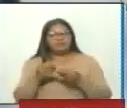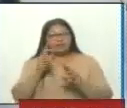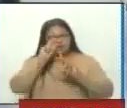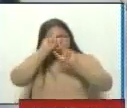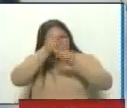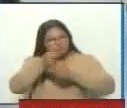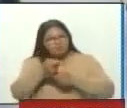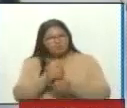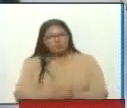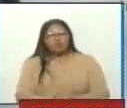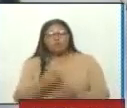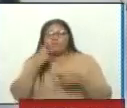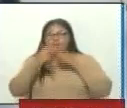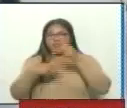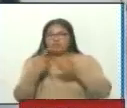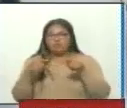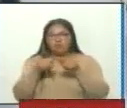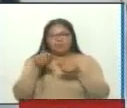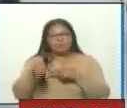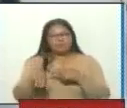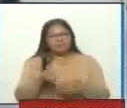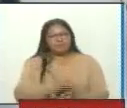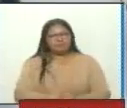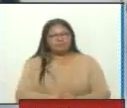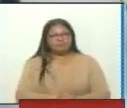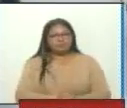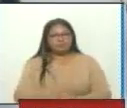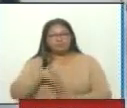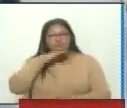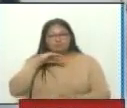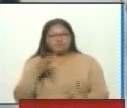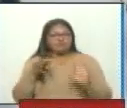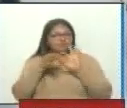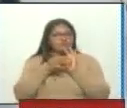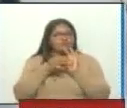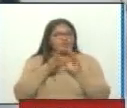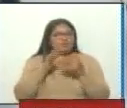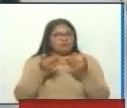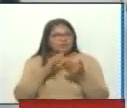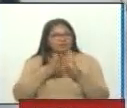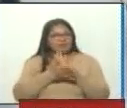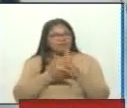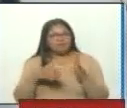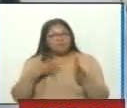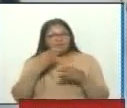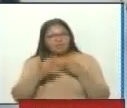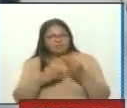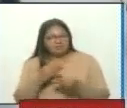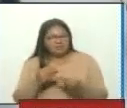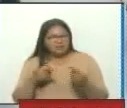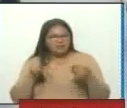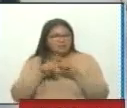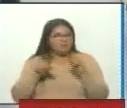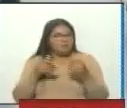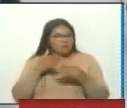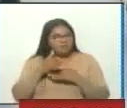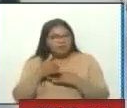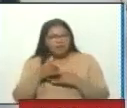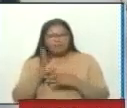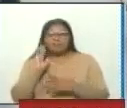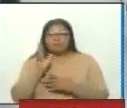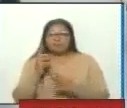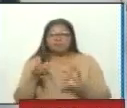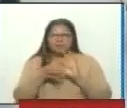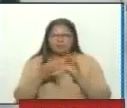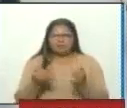que haber política de Estado lo suficientemente coherente para que se pueda no solamente llevar en el discurso,